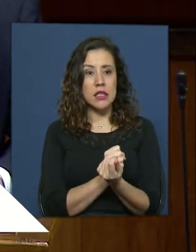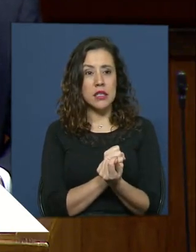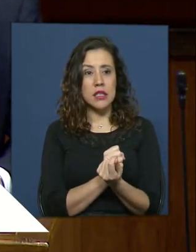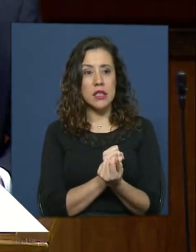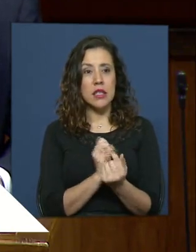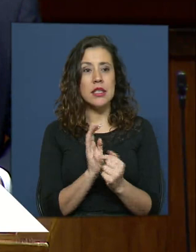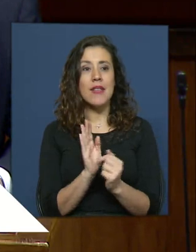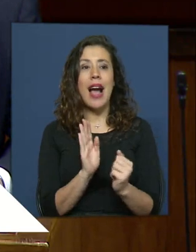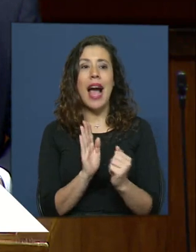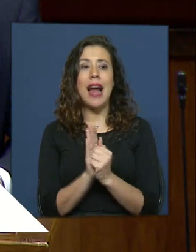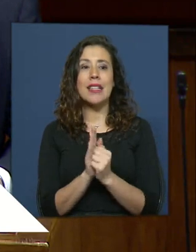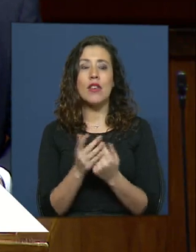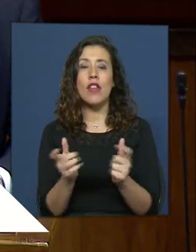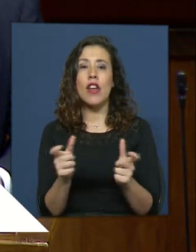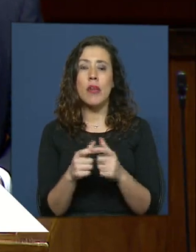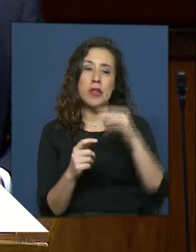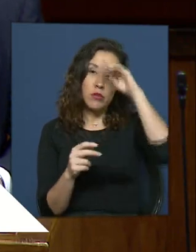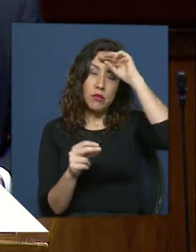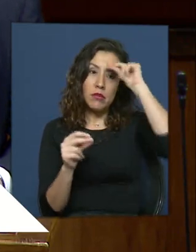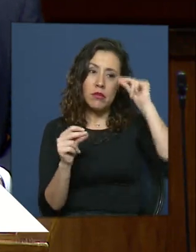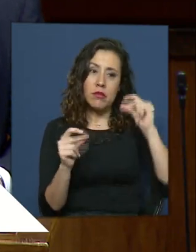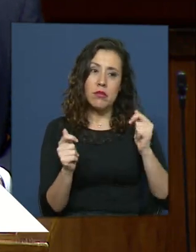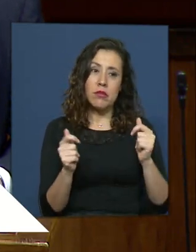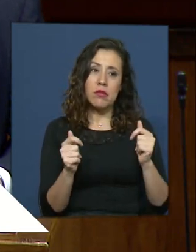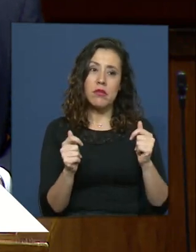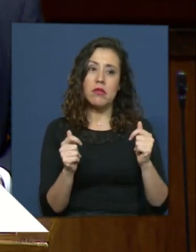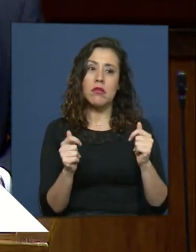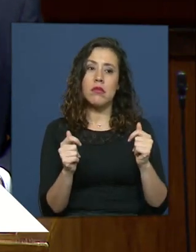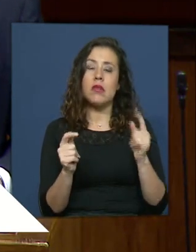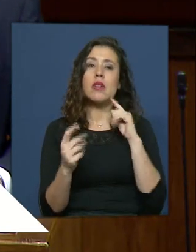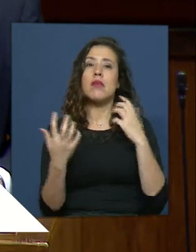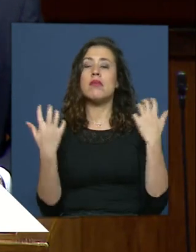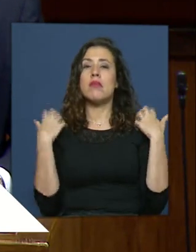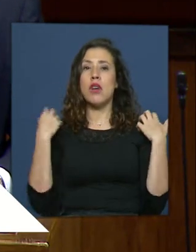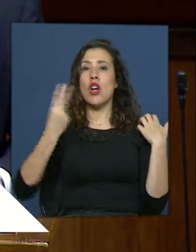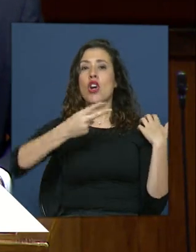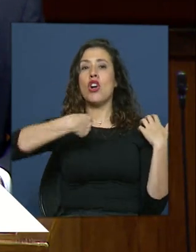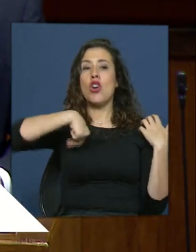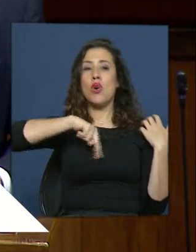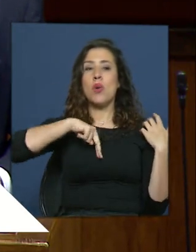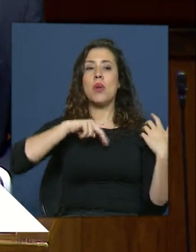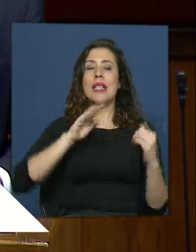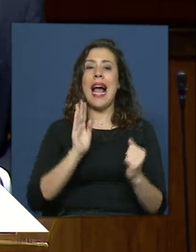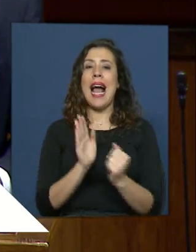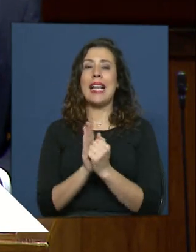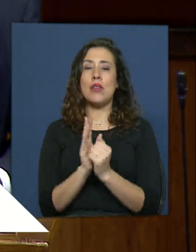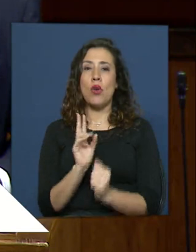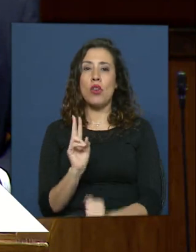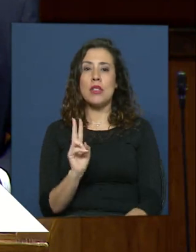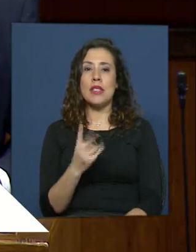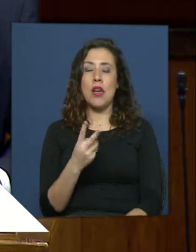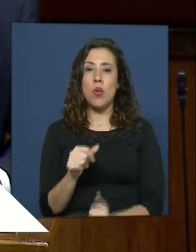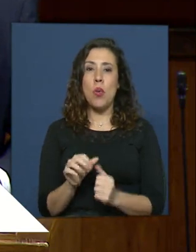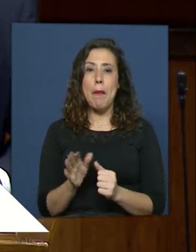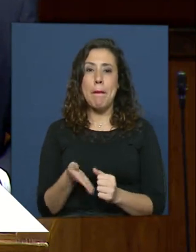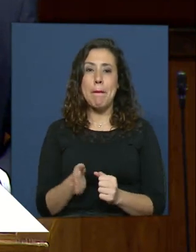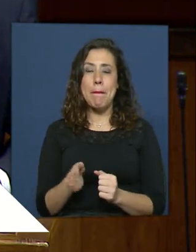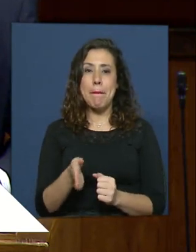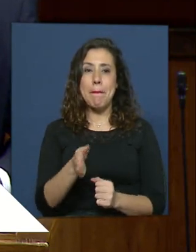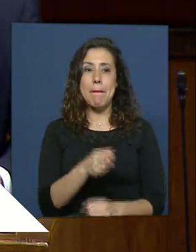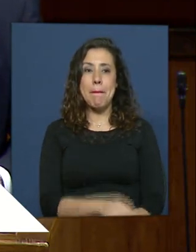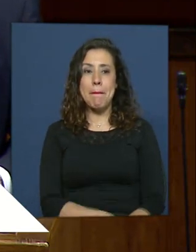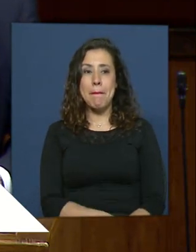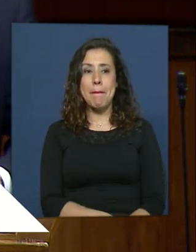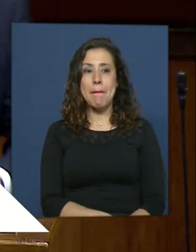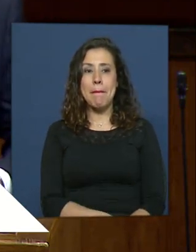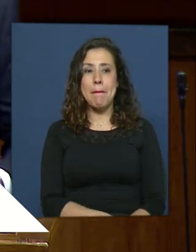del artículo que la Comisión Técnica, que era competencia nuestra, que era el artículo segundo permanente.